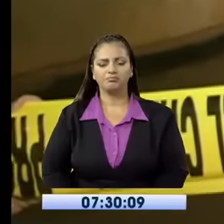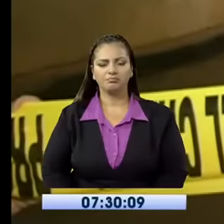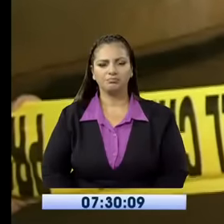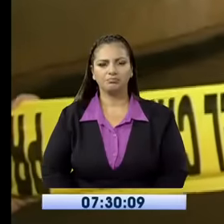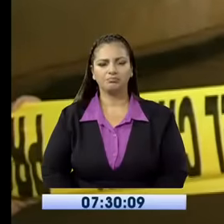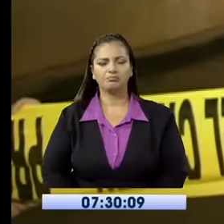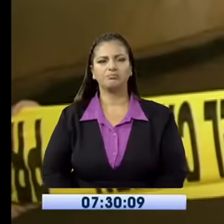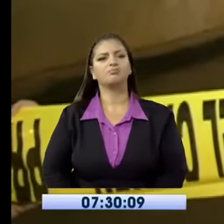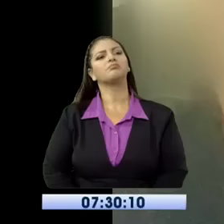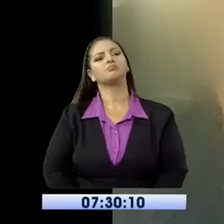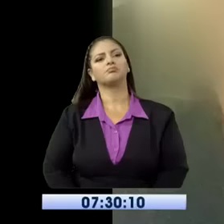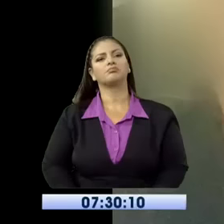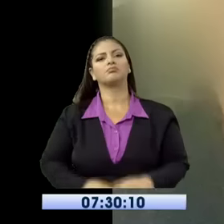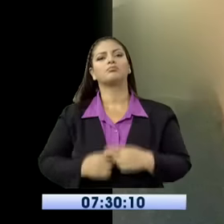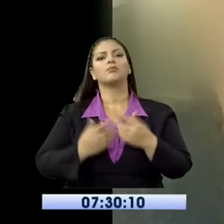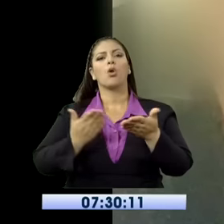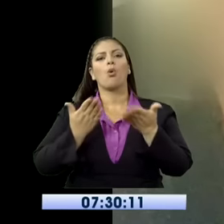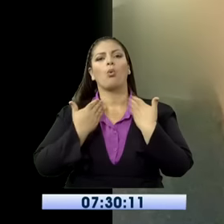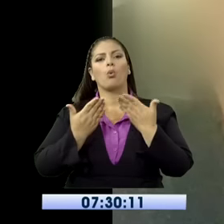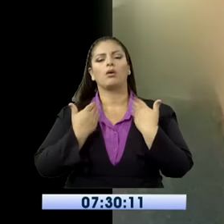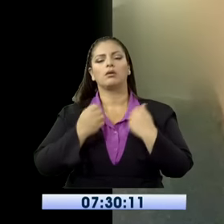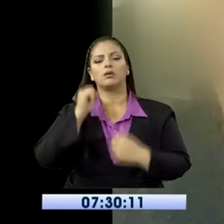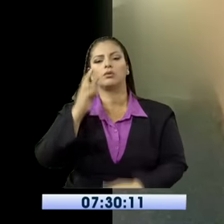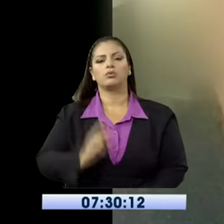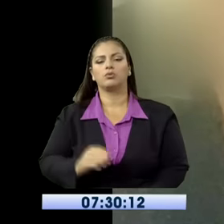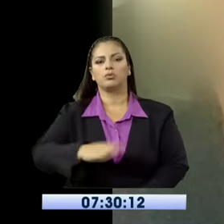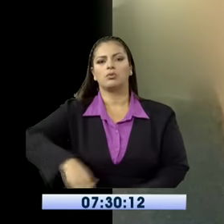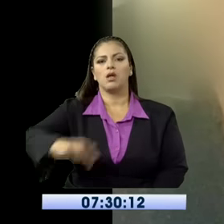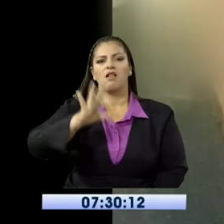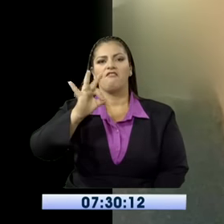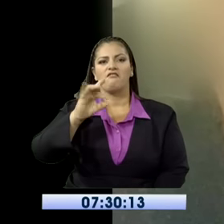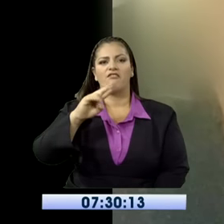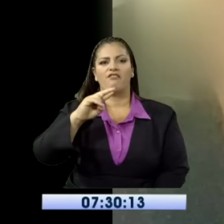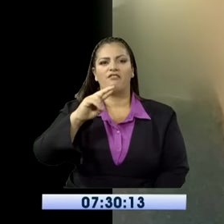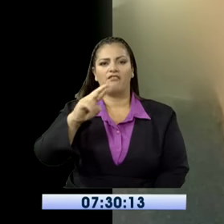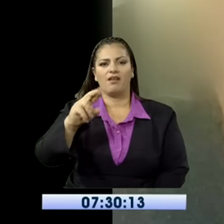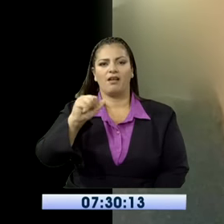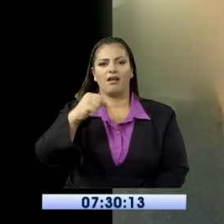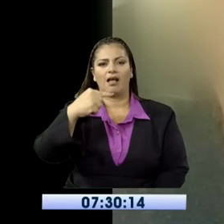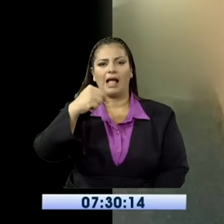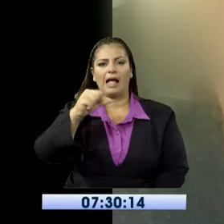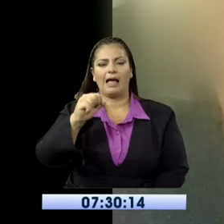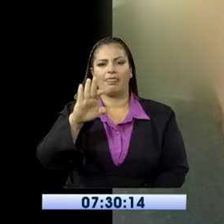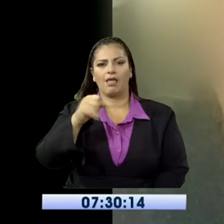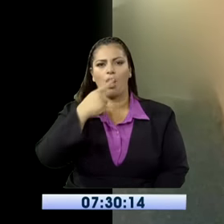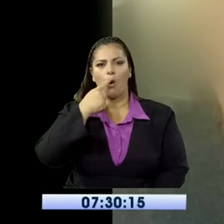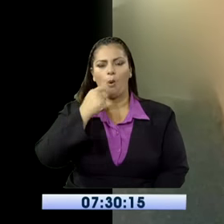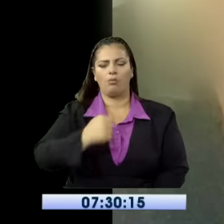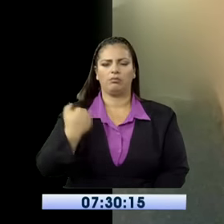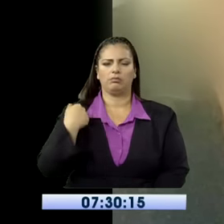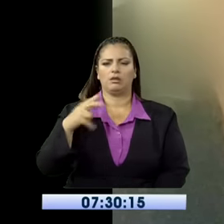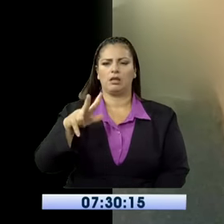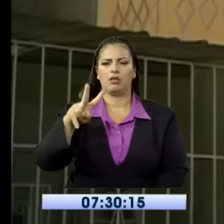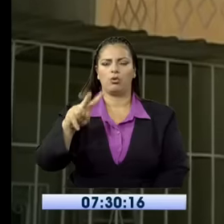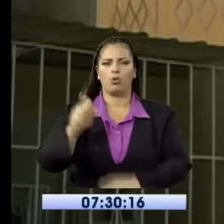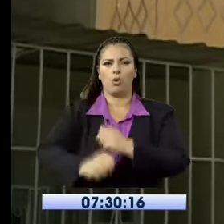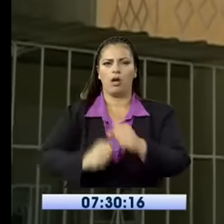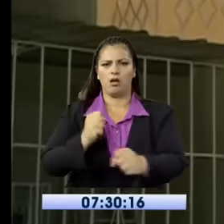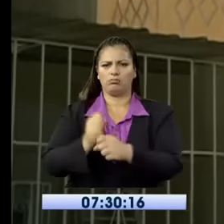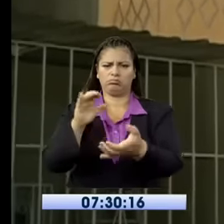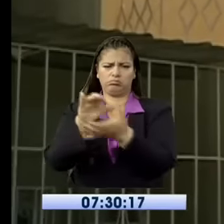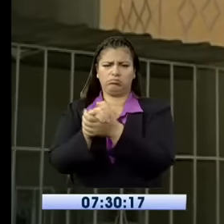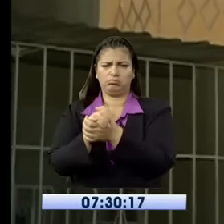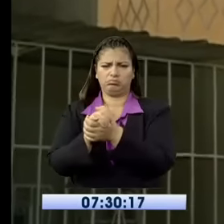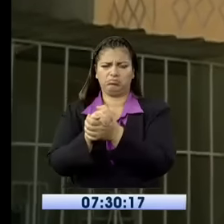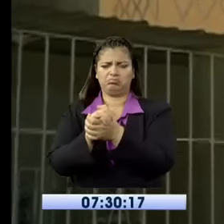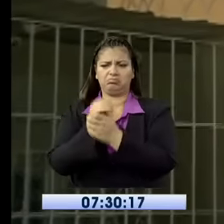domicilio ubicado en el sector de la fragata en el sur de Guayaquil el fallecido de 32 años estaba separado de su esposa quien